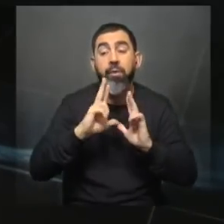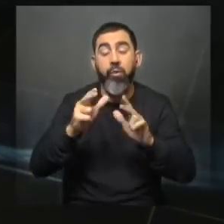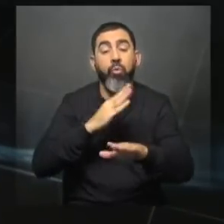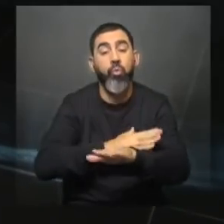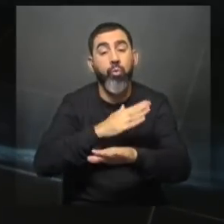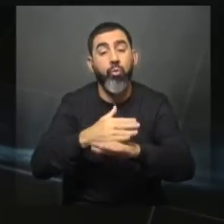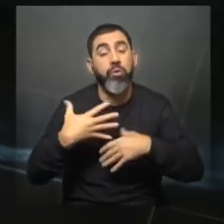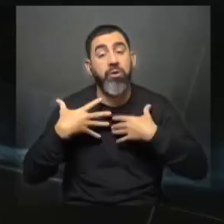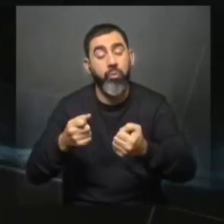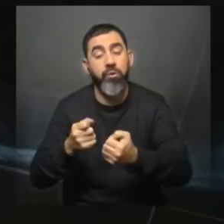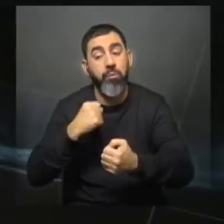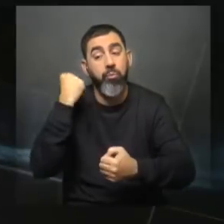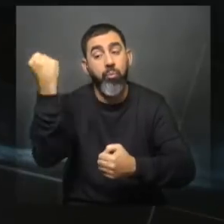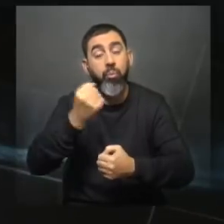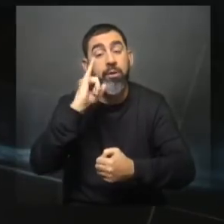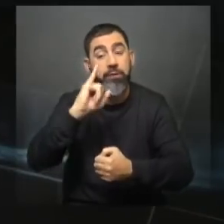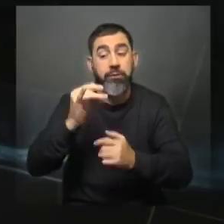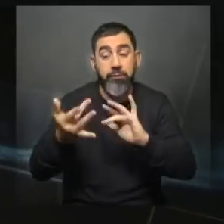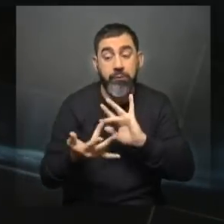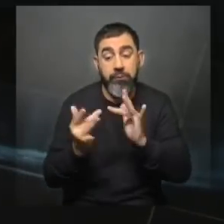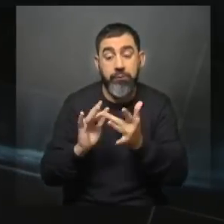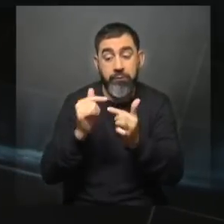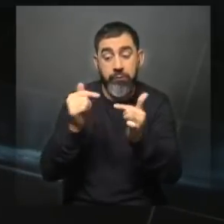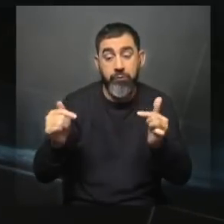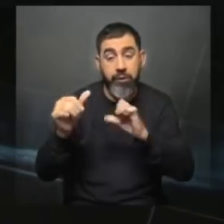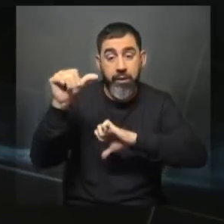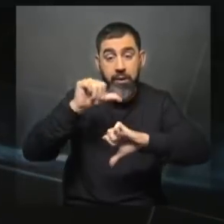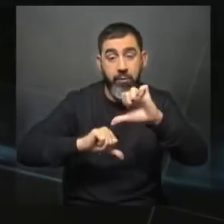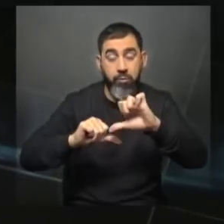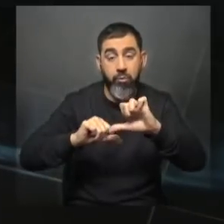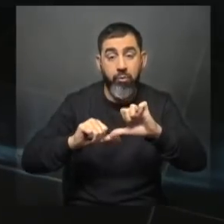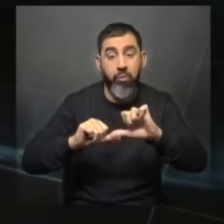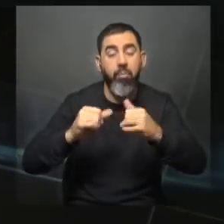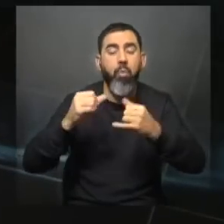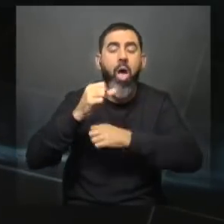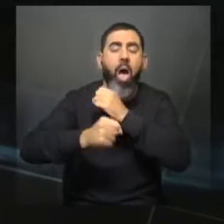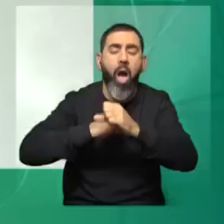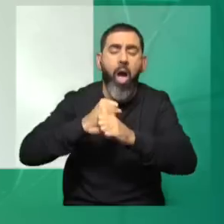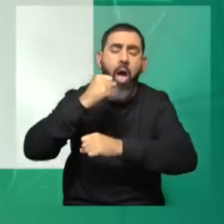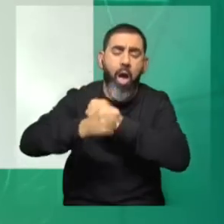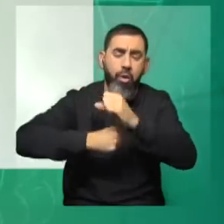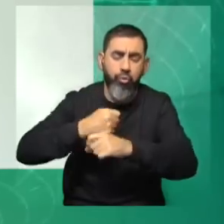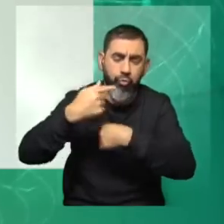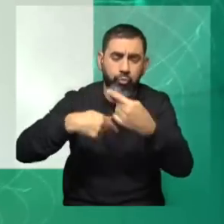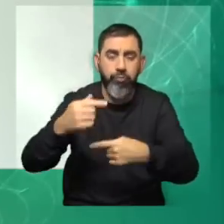sería importante si la exposición a estos compuestos químicos se dirá durante varios años